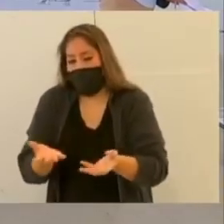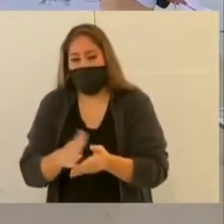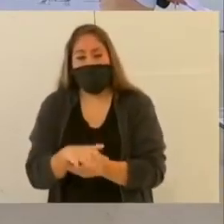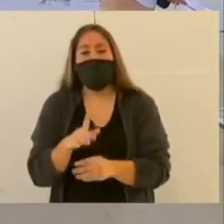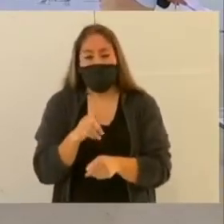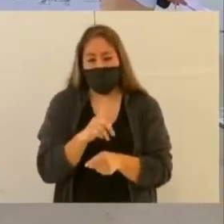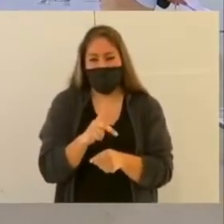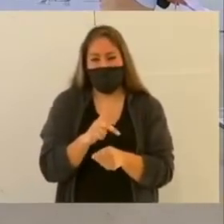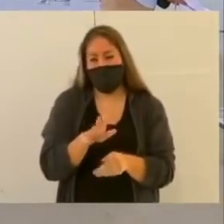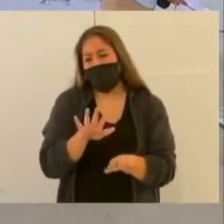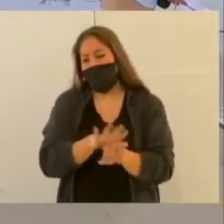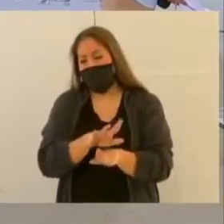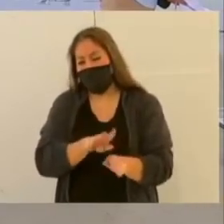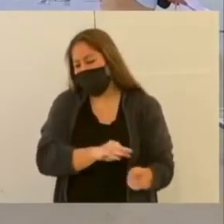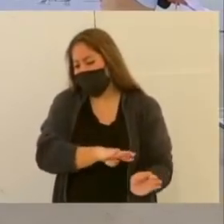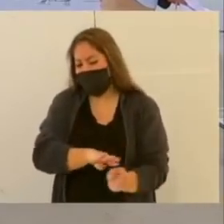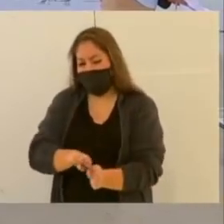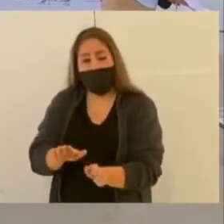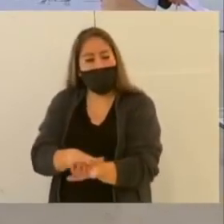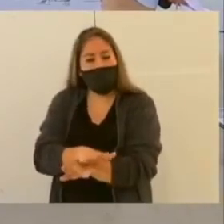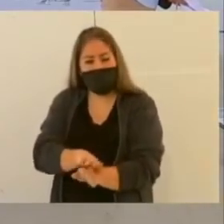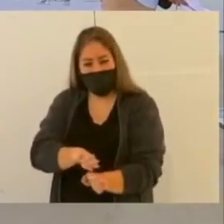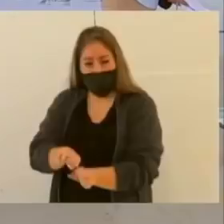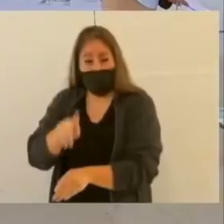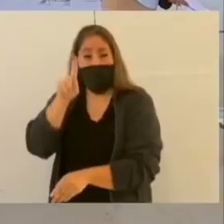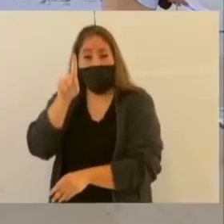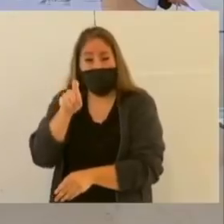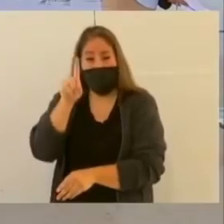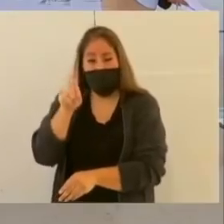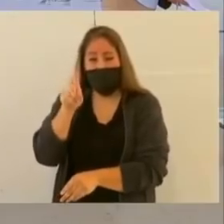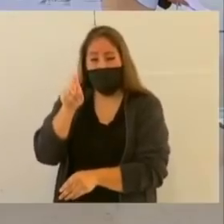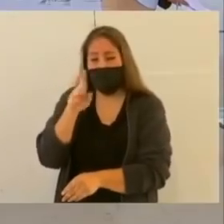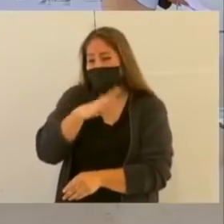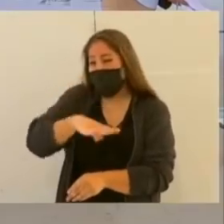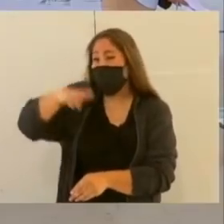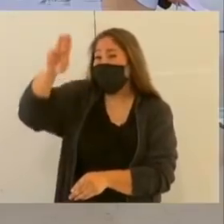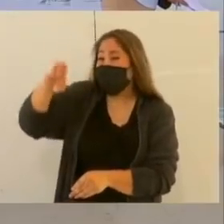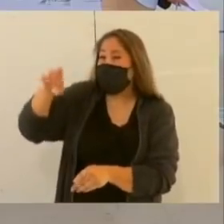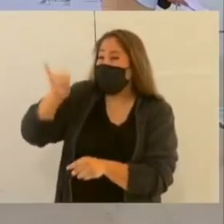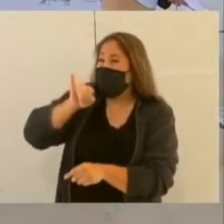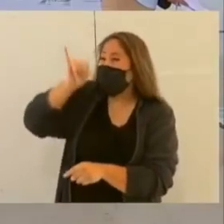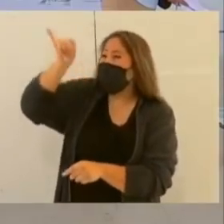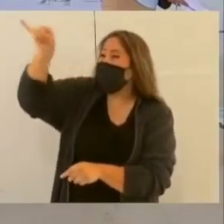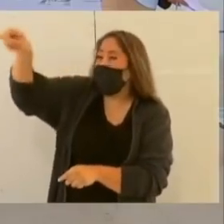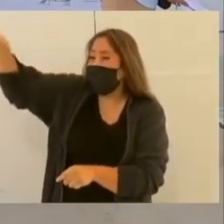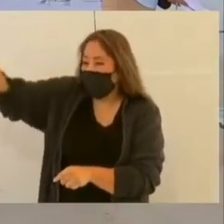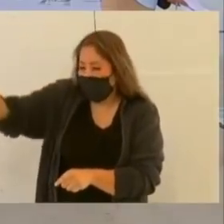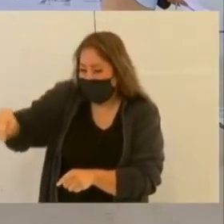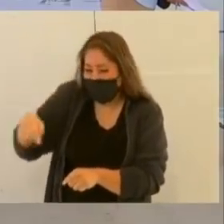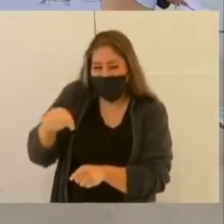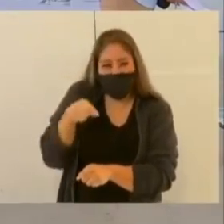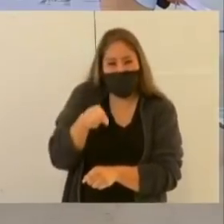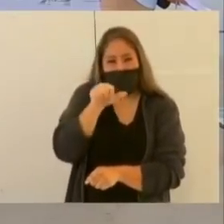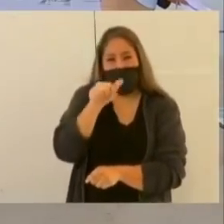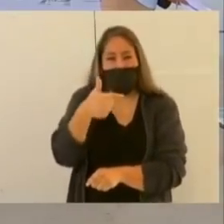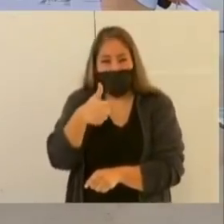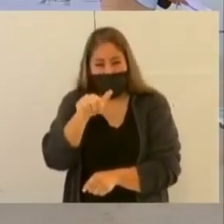sustituirá el agua que actualmente se está obteniendo de los mantos acuíferos con agua